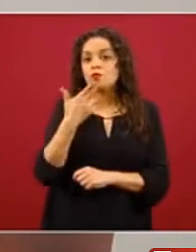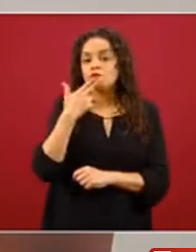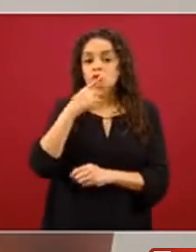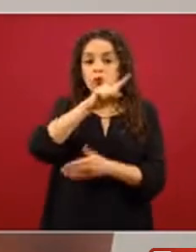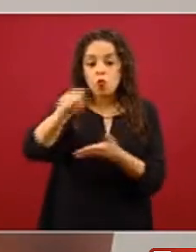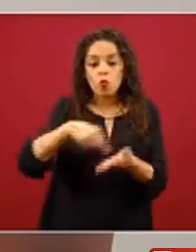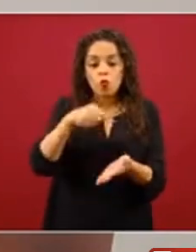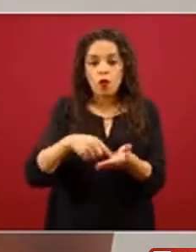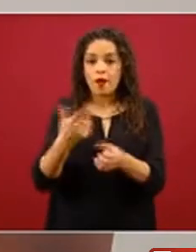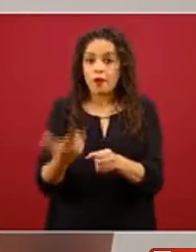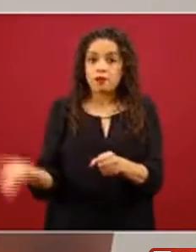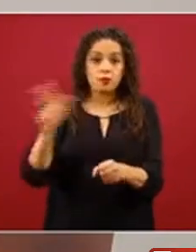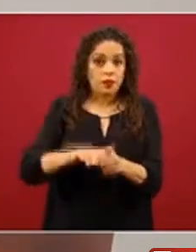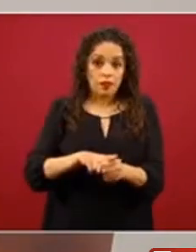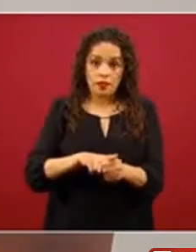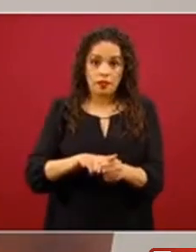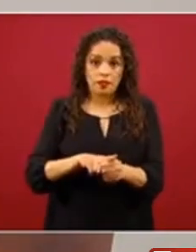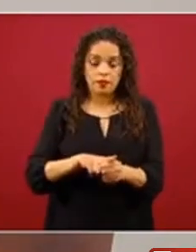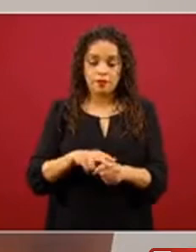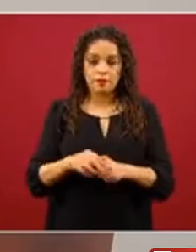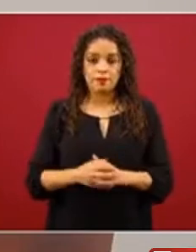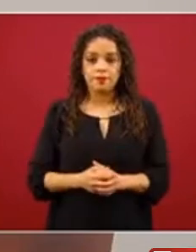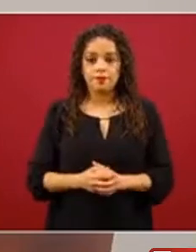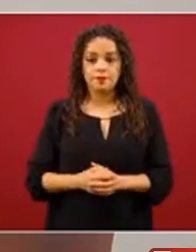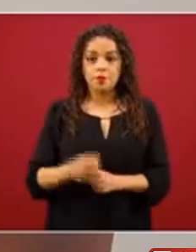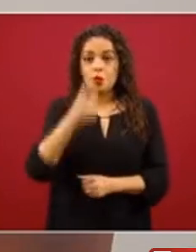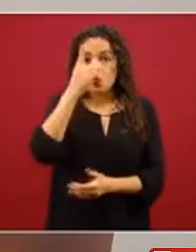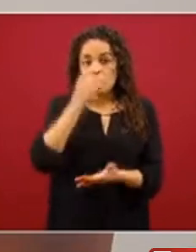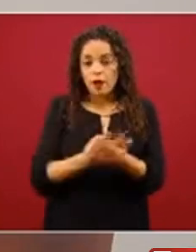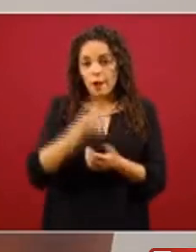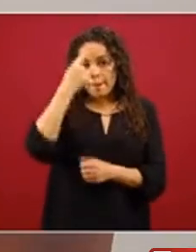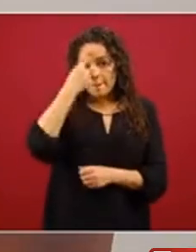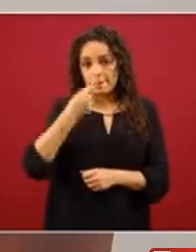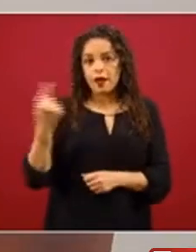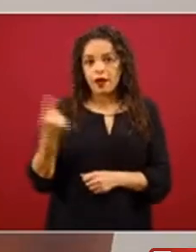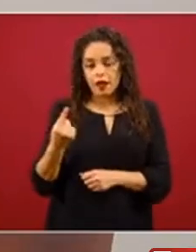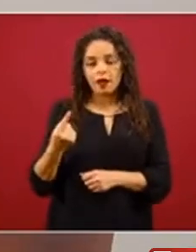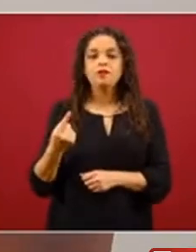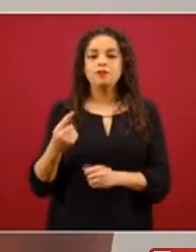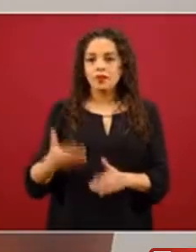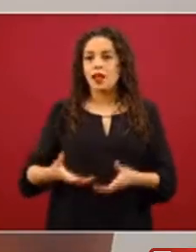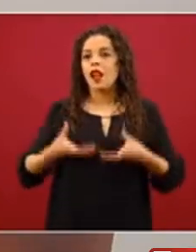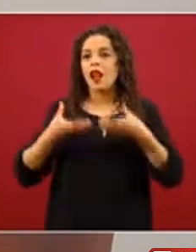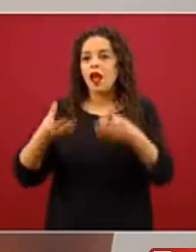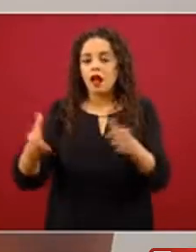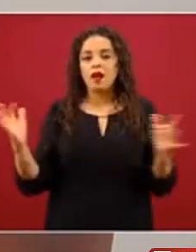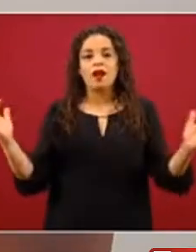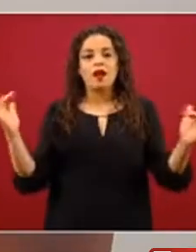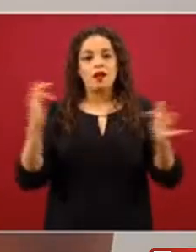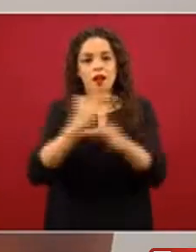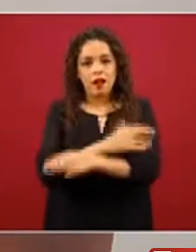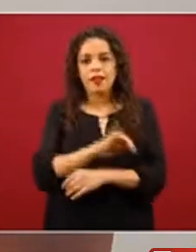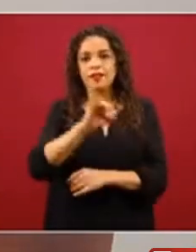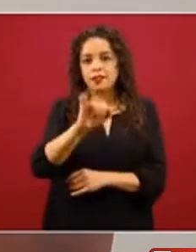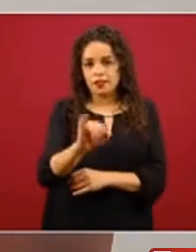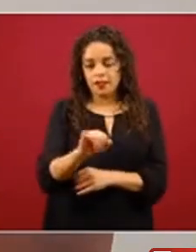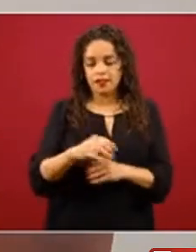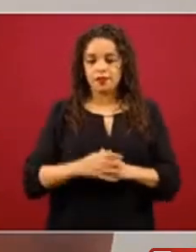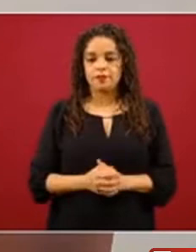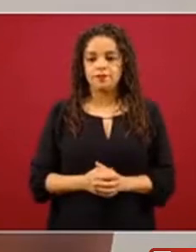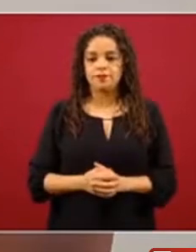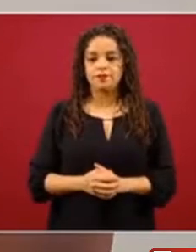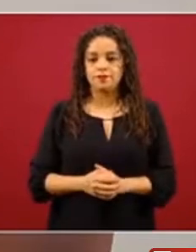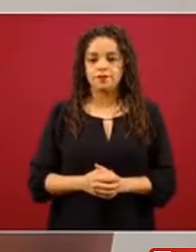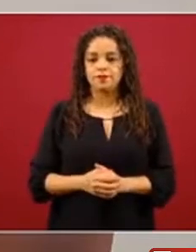hospitalarios. Esto es solamente para ambientes comunitarios. El tipo de material también